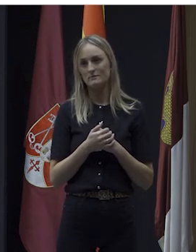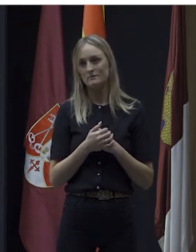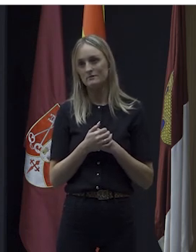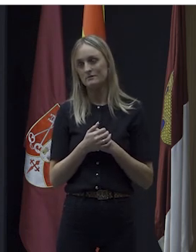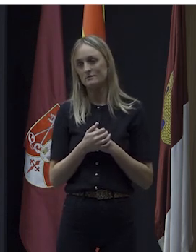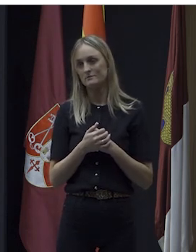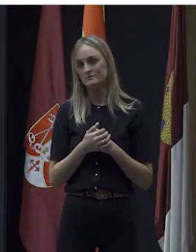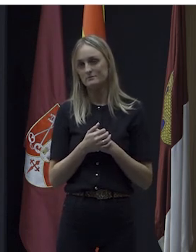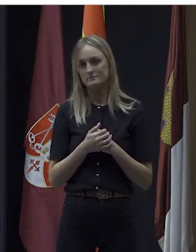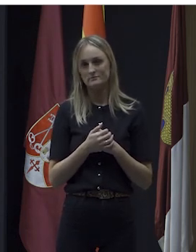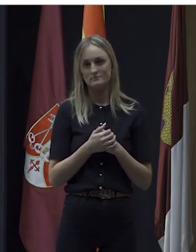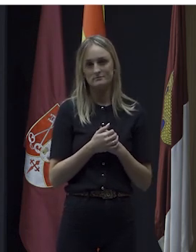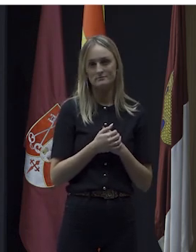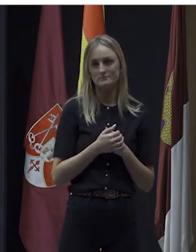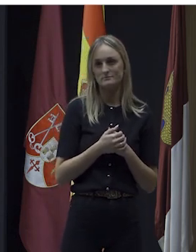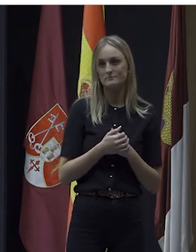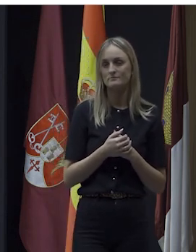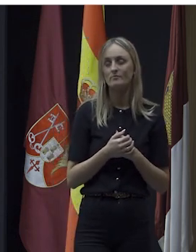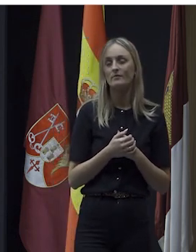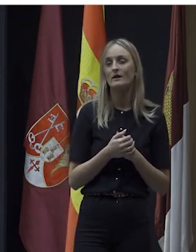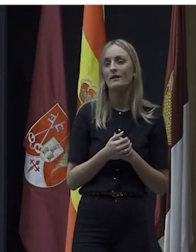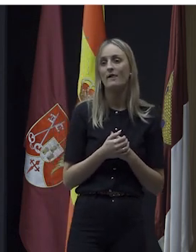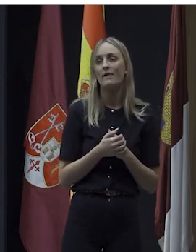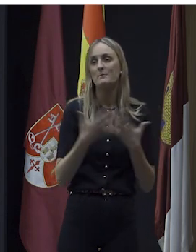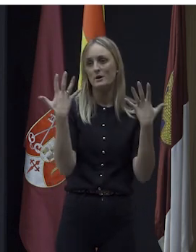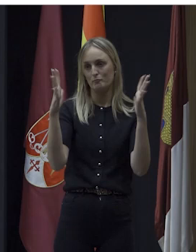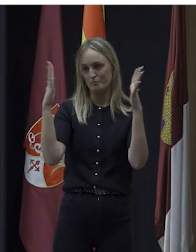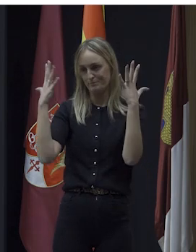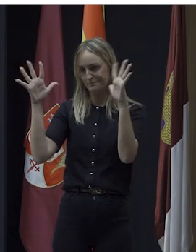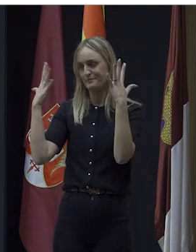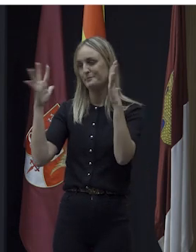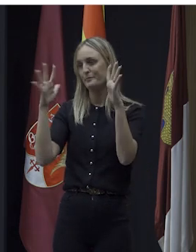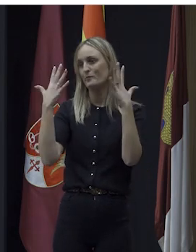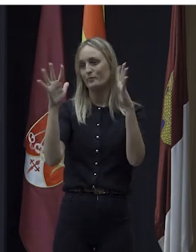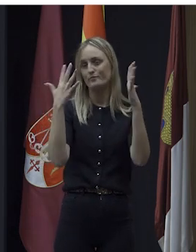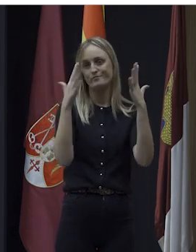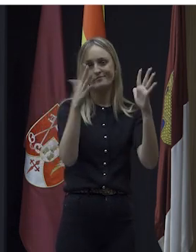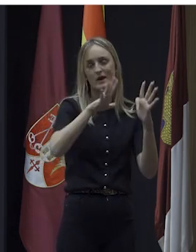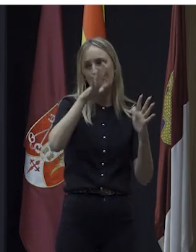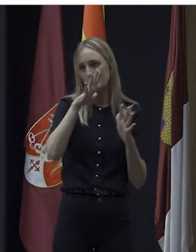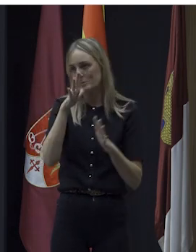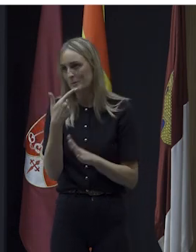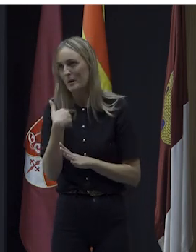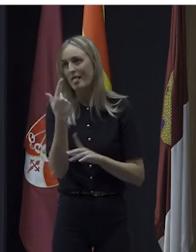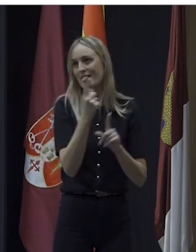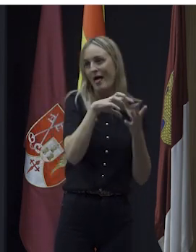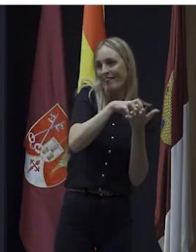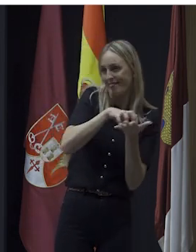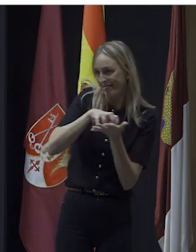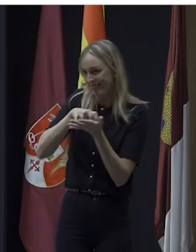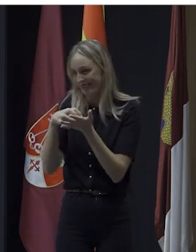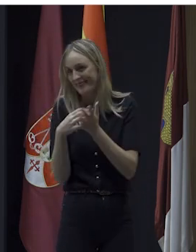Yo creo que sí. Bueno, pues vamos a darle un fuerte aplauso también por resolver todas estas